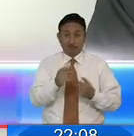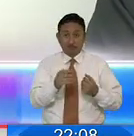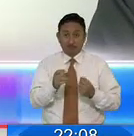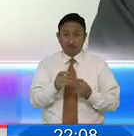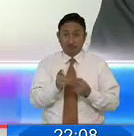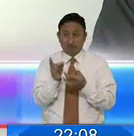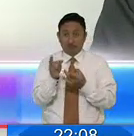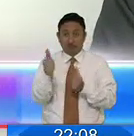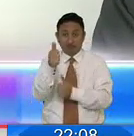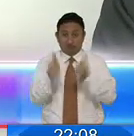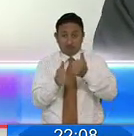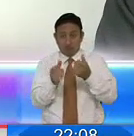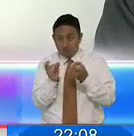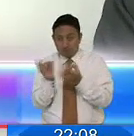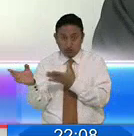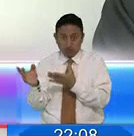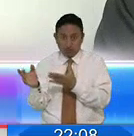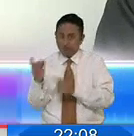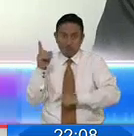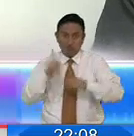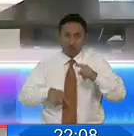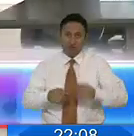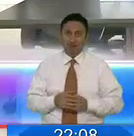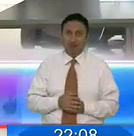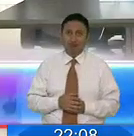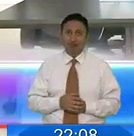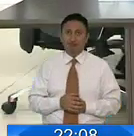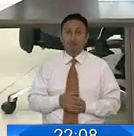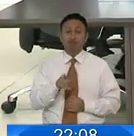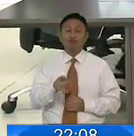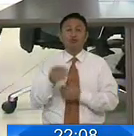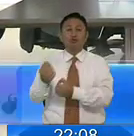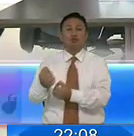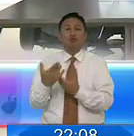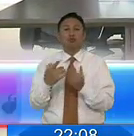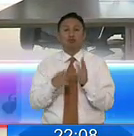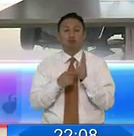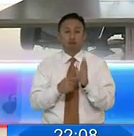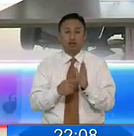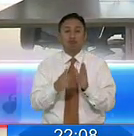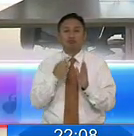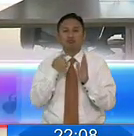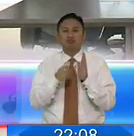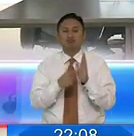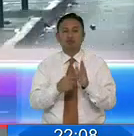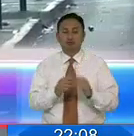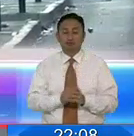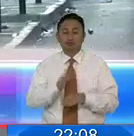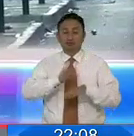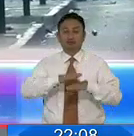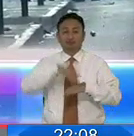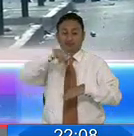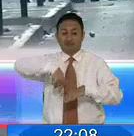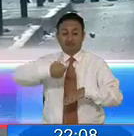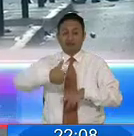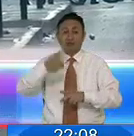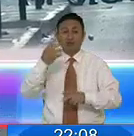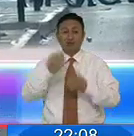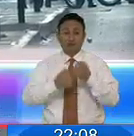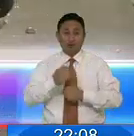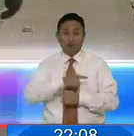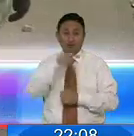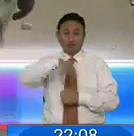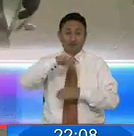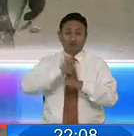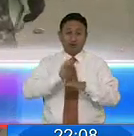que era prácticamente está en el informe presentado se manifiesta que debido a la inseguridad que se vivió en el país